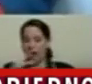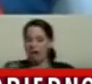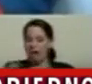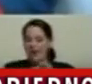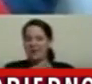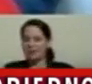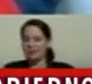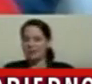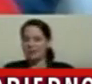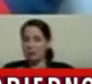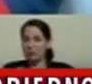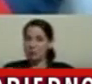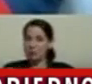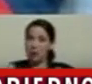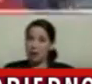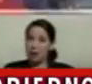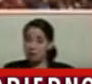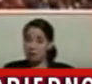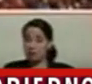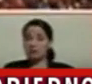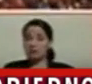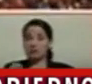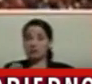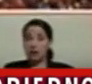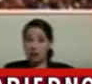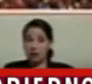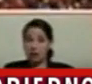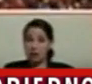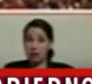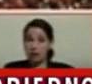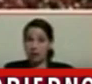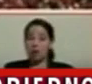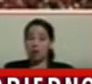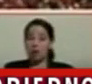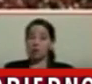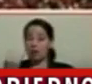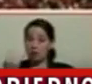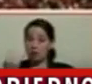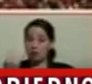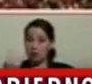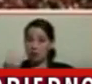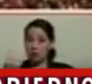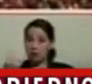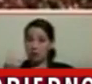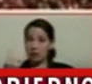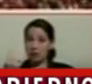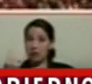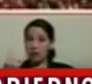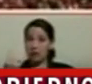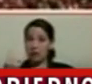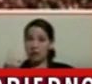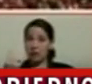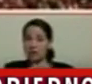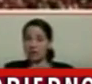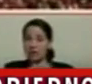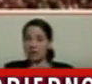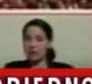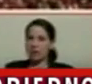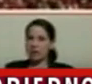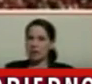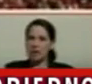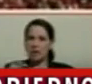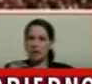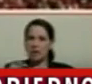que ellos, el imperialismo, quería que los chavistas me dieran un golpe de Estado a mí, a nombre